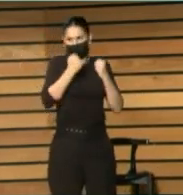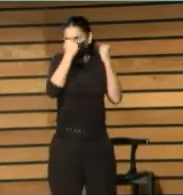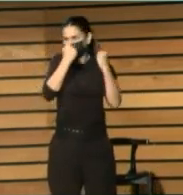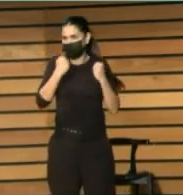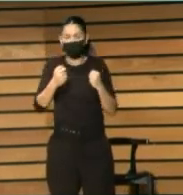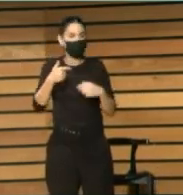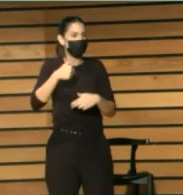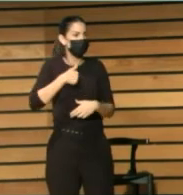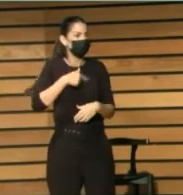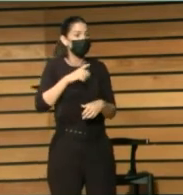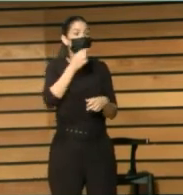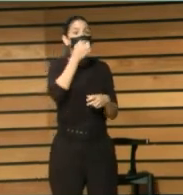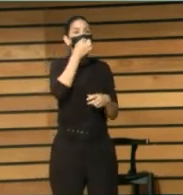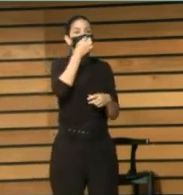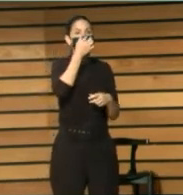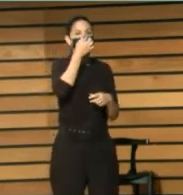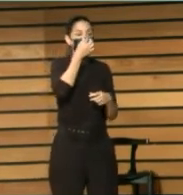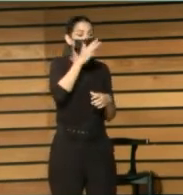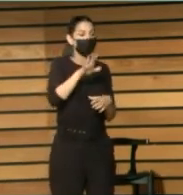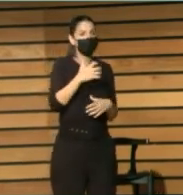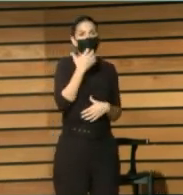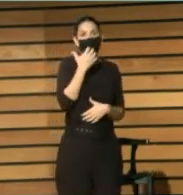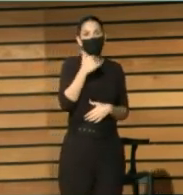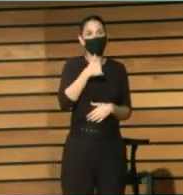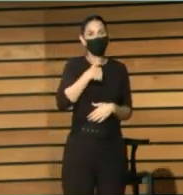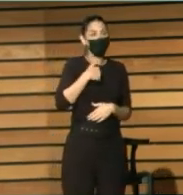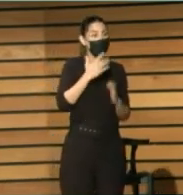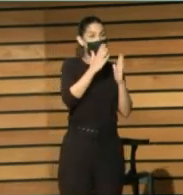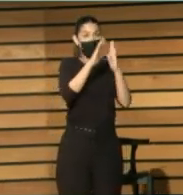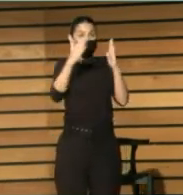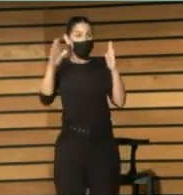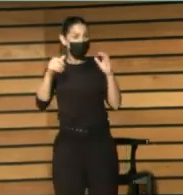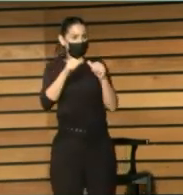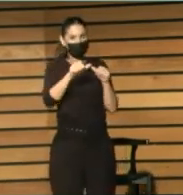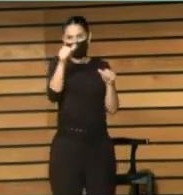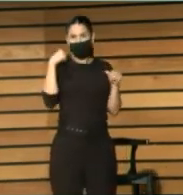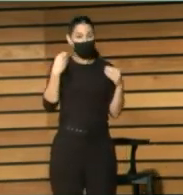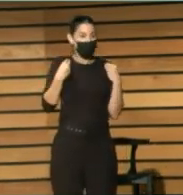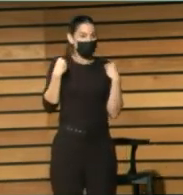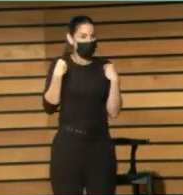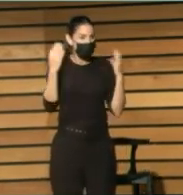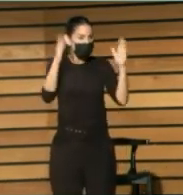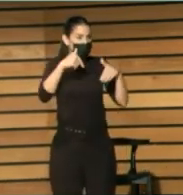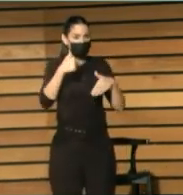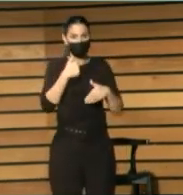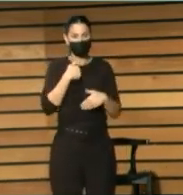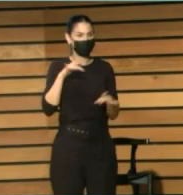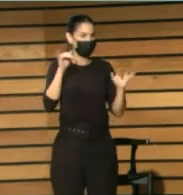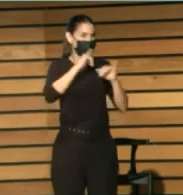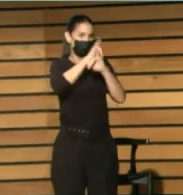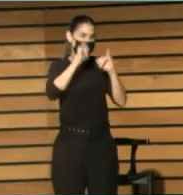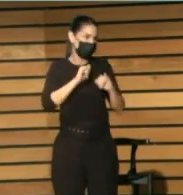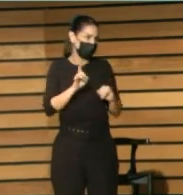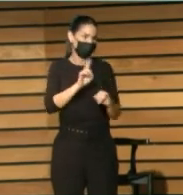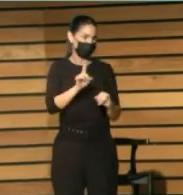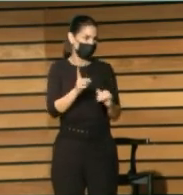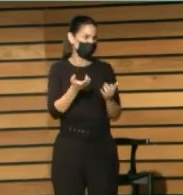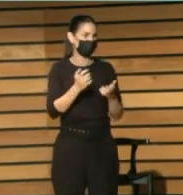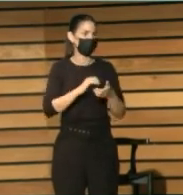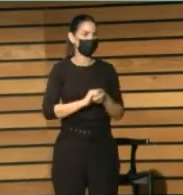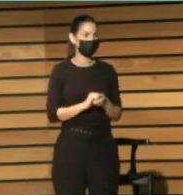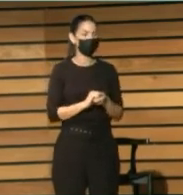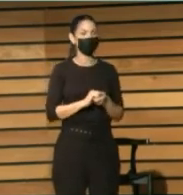de pensar que sin libros yo no hubiera sido feliz, y que una biblioteca es a la vez comida y sol, y mantas y sábanas y